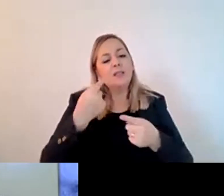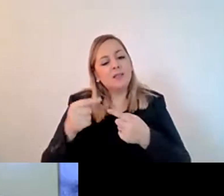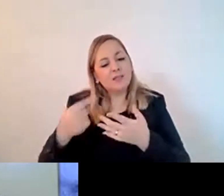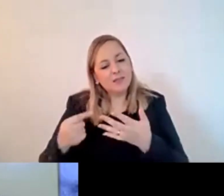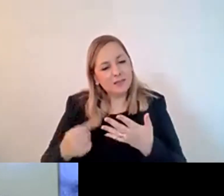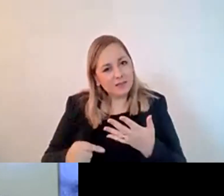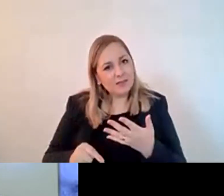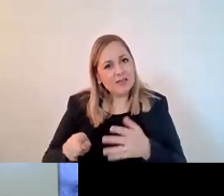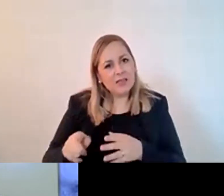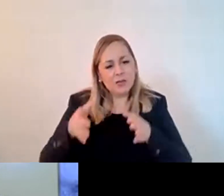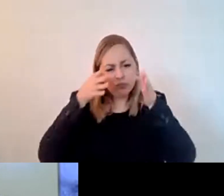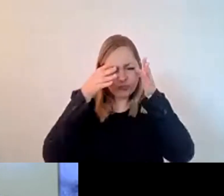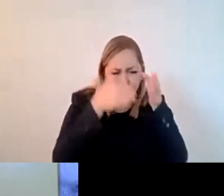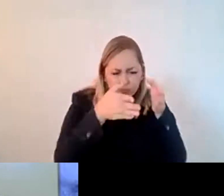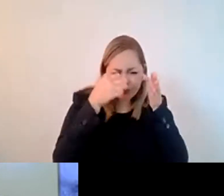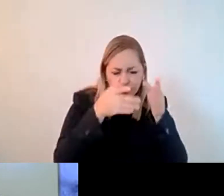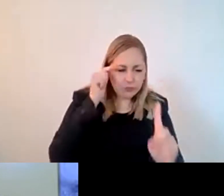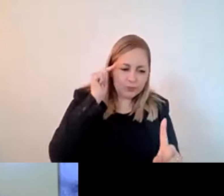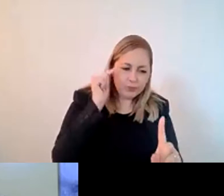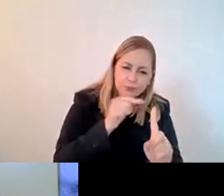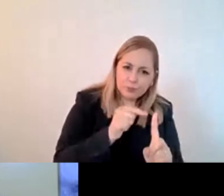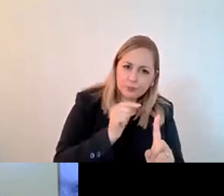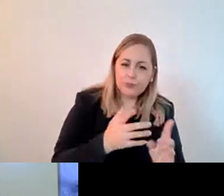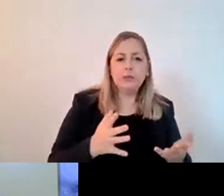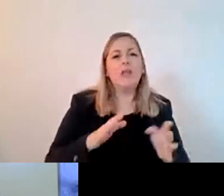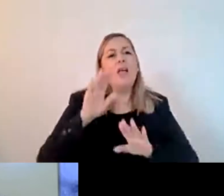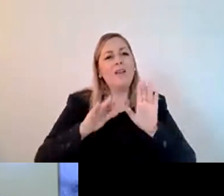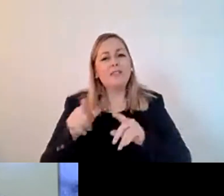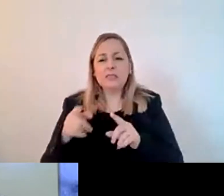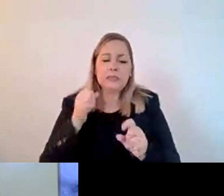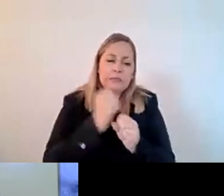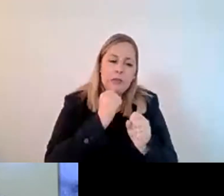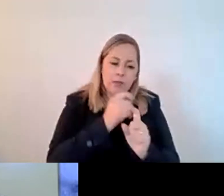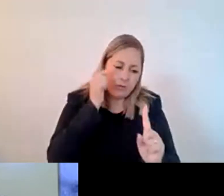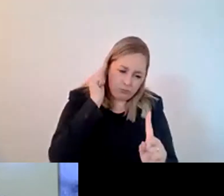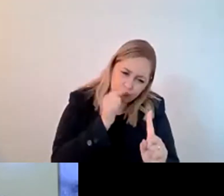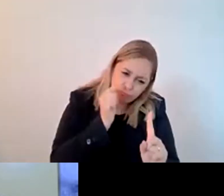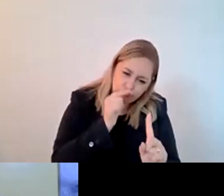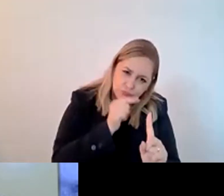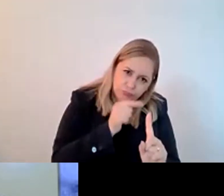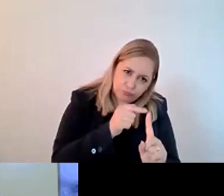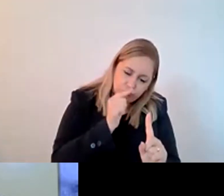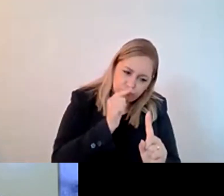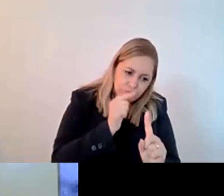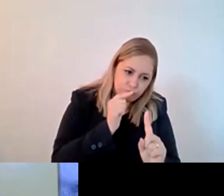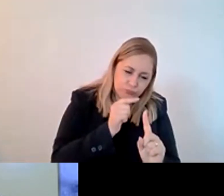esta hiperfocalización, de que de repente se ponen a trabajar en algo, pero nada más que en algo, y